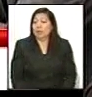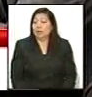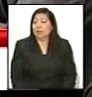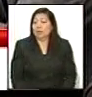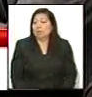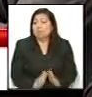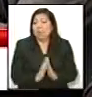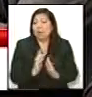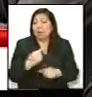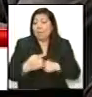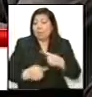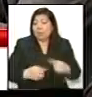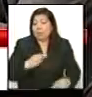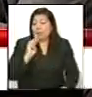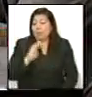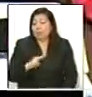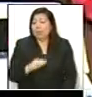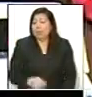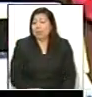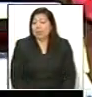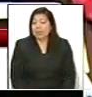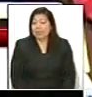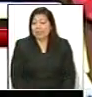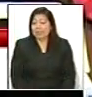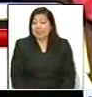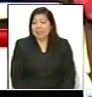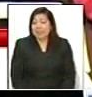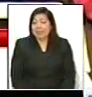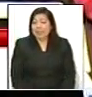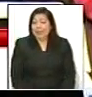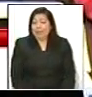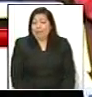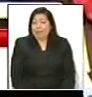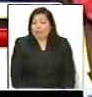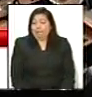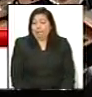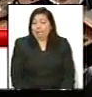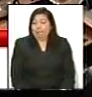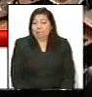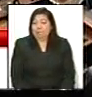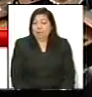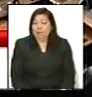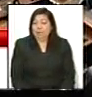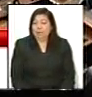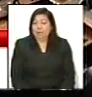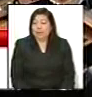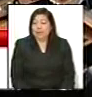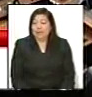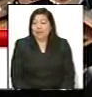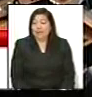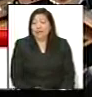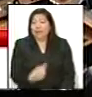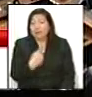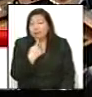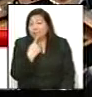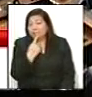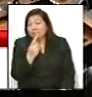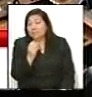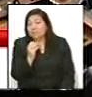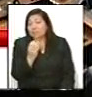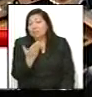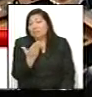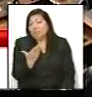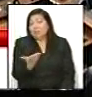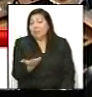que por lo menos sea el próximo martes. Correcto, congresista Alcorta. Yo lo que he hecho es una sugerencia que, de hecho,